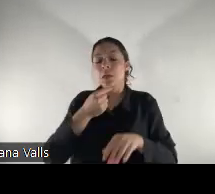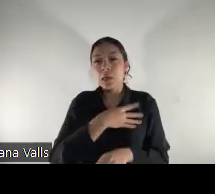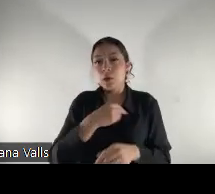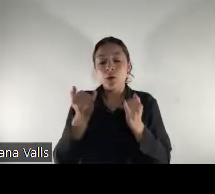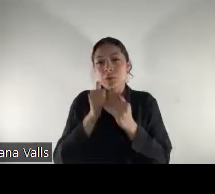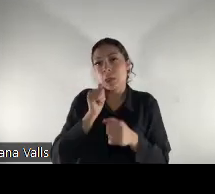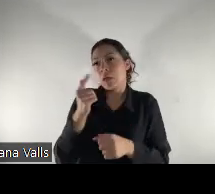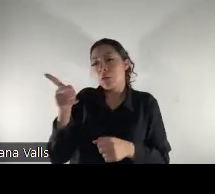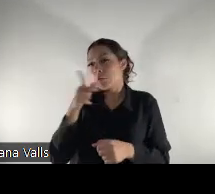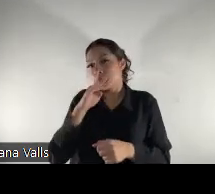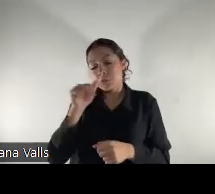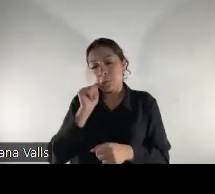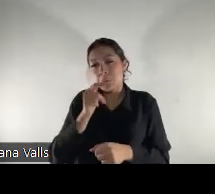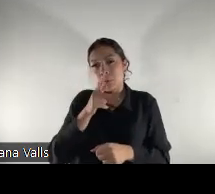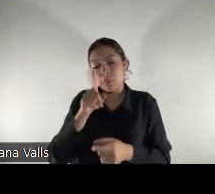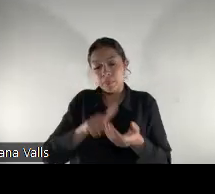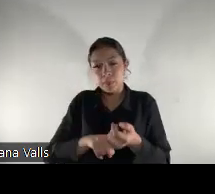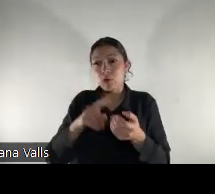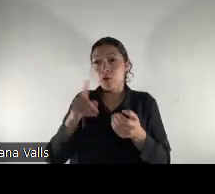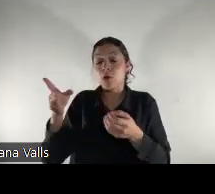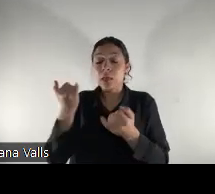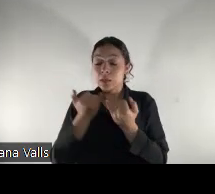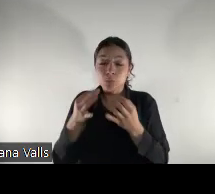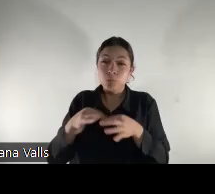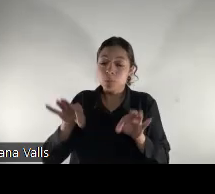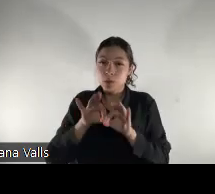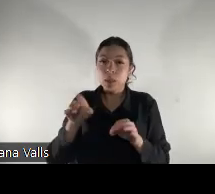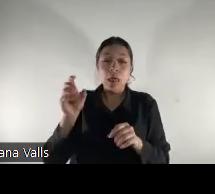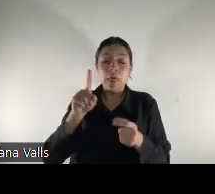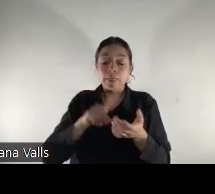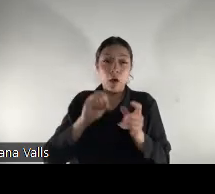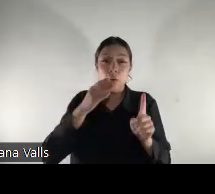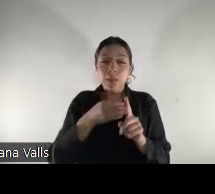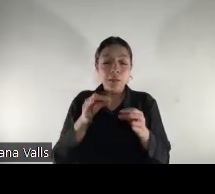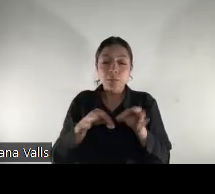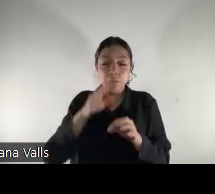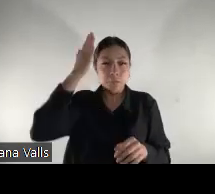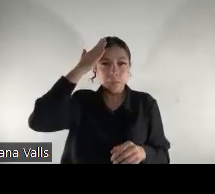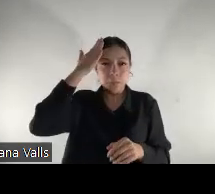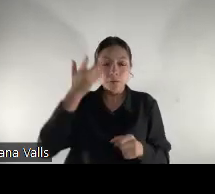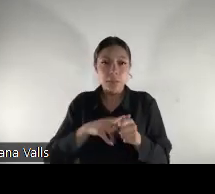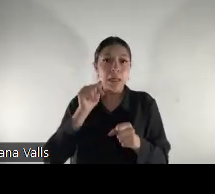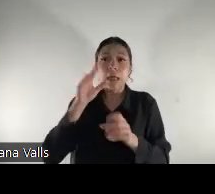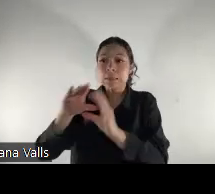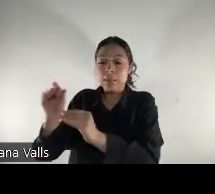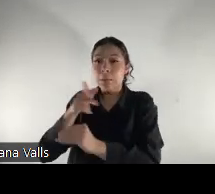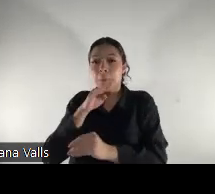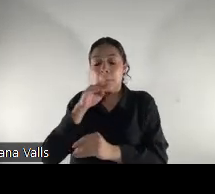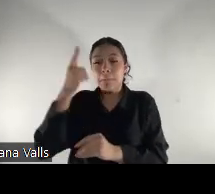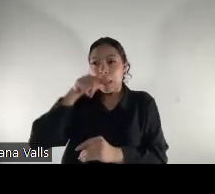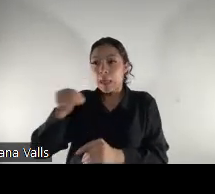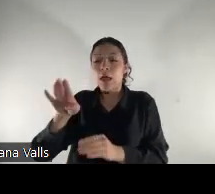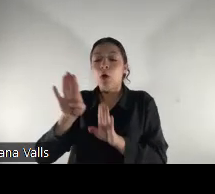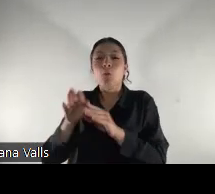nosotros es sumamente importante, y dentro de los objetivos principales de las clínicas, formar al padre de familia como si fuera